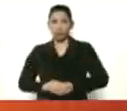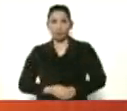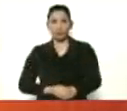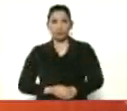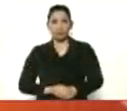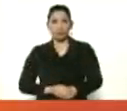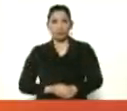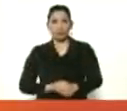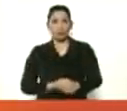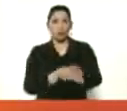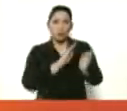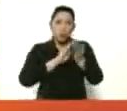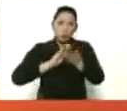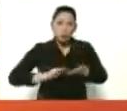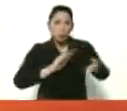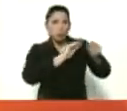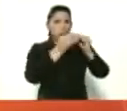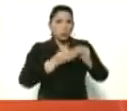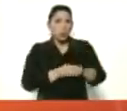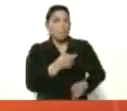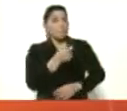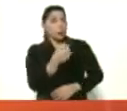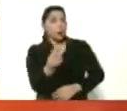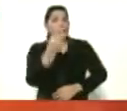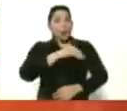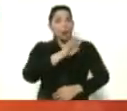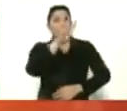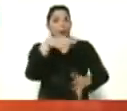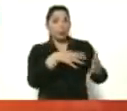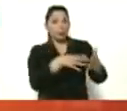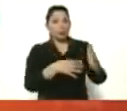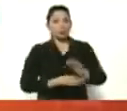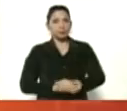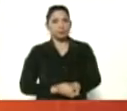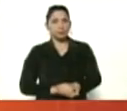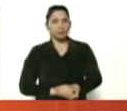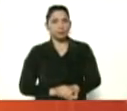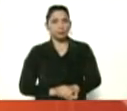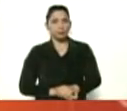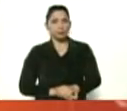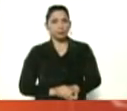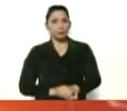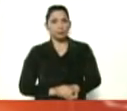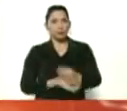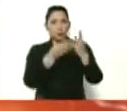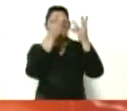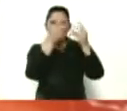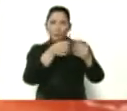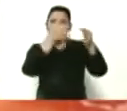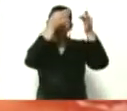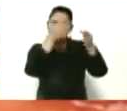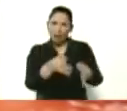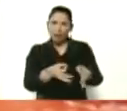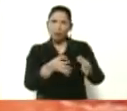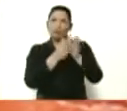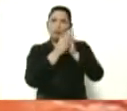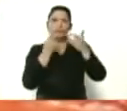Estás corrigiendo, ¿verdad? Poco más de 4.000. Bueno, necesitamos números exactos para